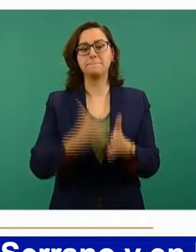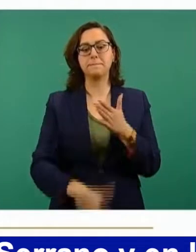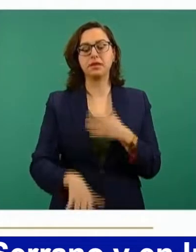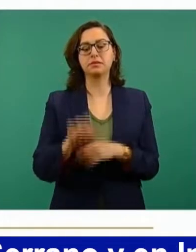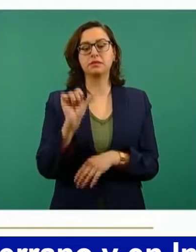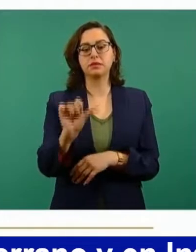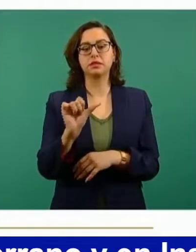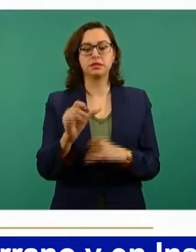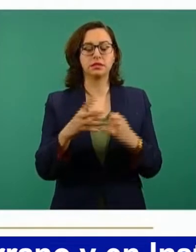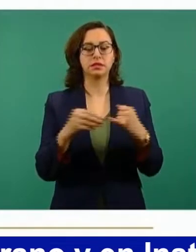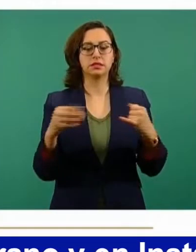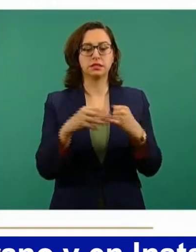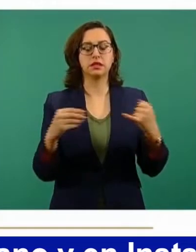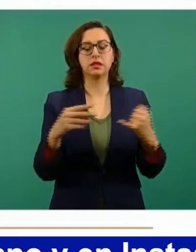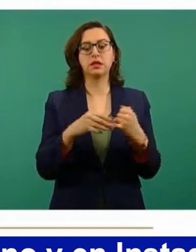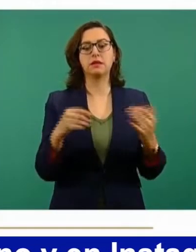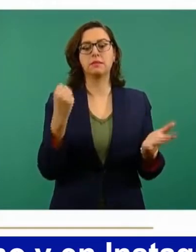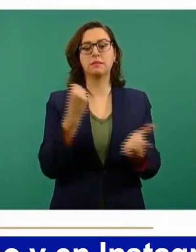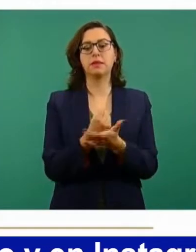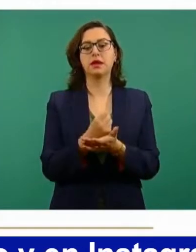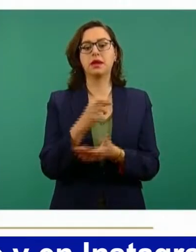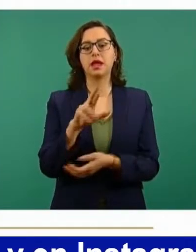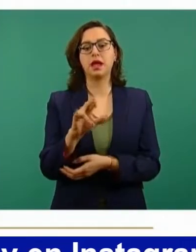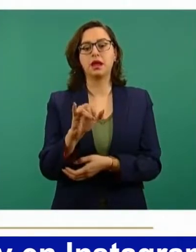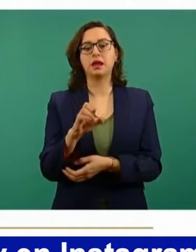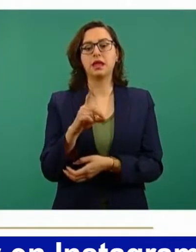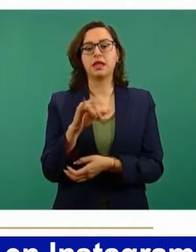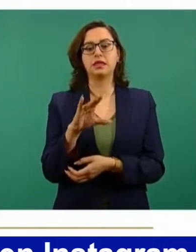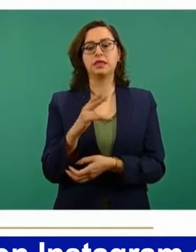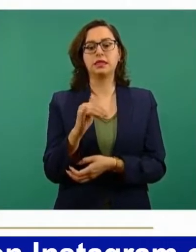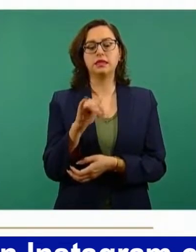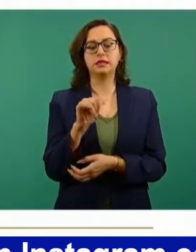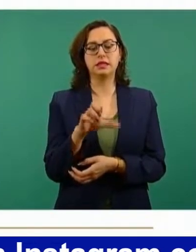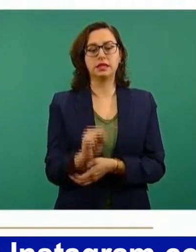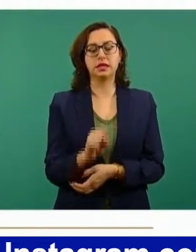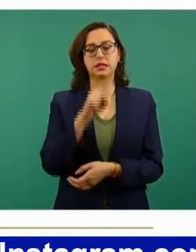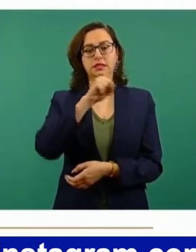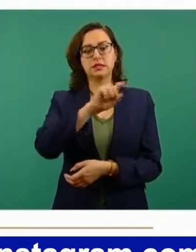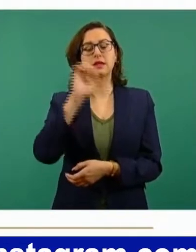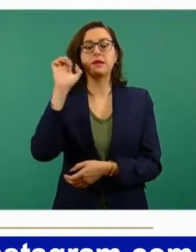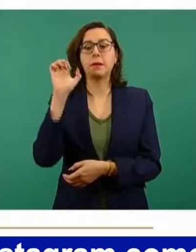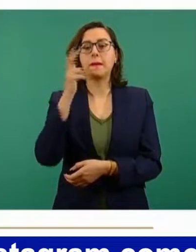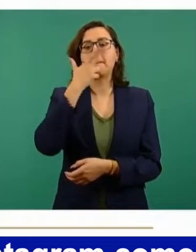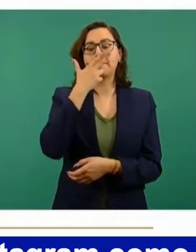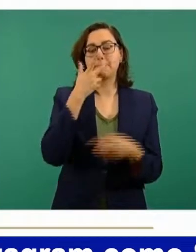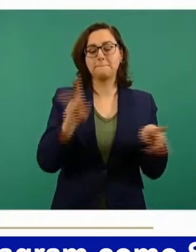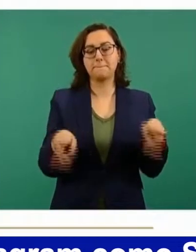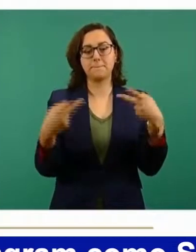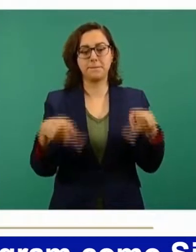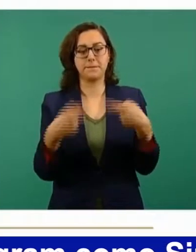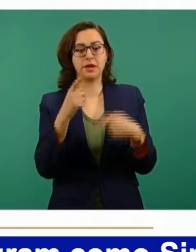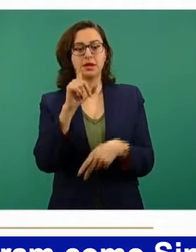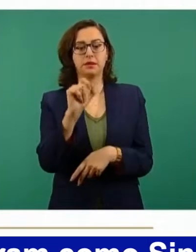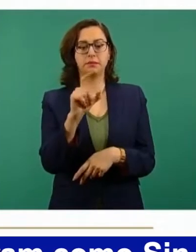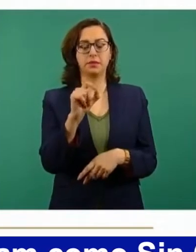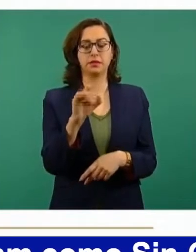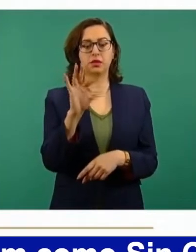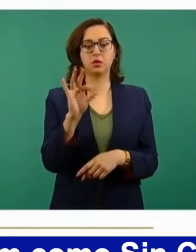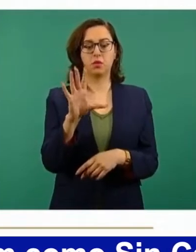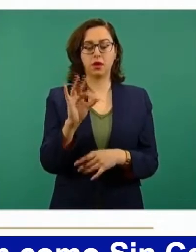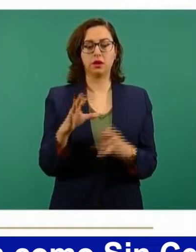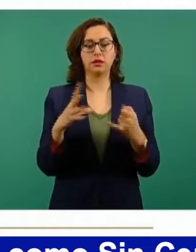estación de servicio de la marca Rendi Chicas en Chihuahua, Chihuahua, con un precio promedio al público de 20 pesos con 40